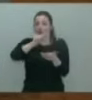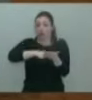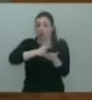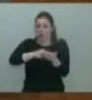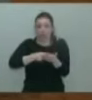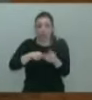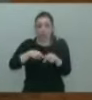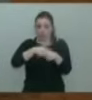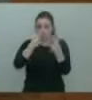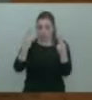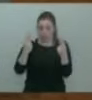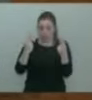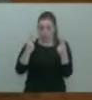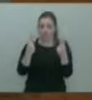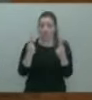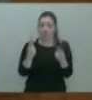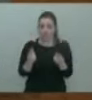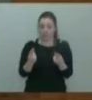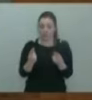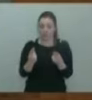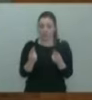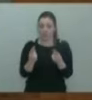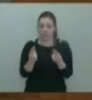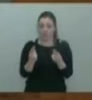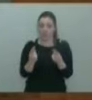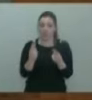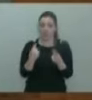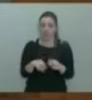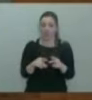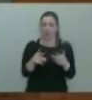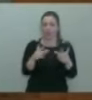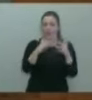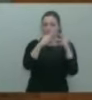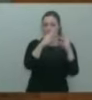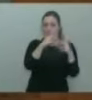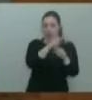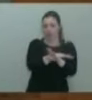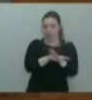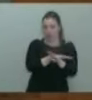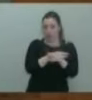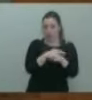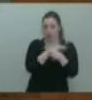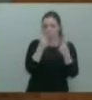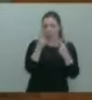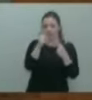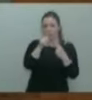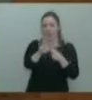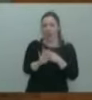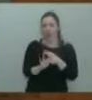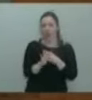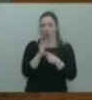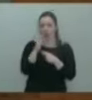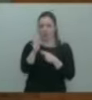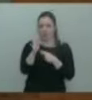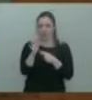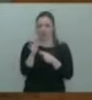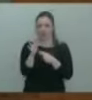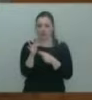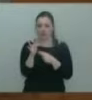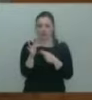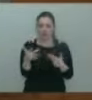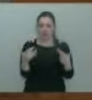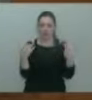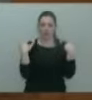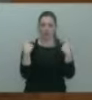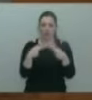contratos públicos, que se desgaja del tronco de la Administración pública, a la que se le van a ceder además potestades públicas, porque esos contratos